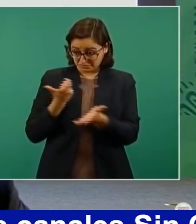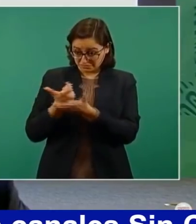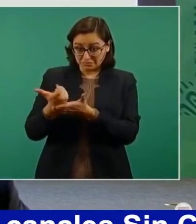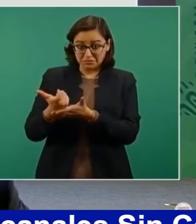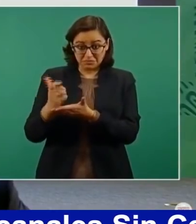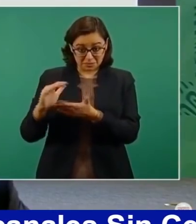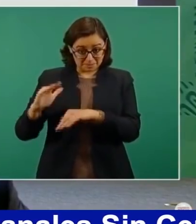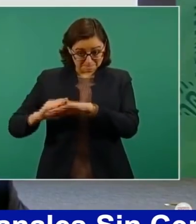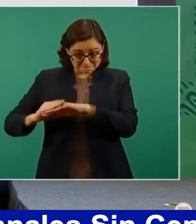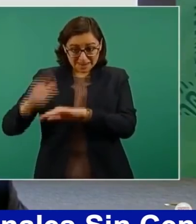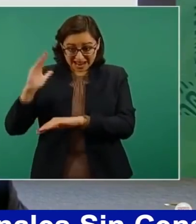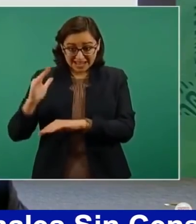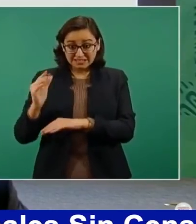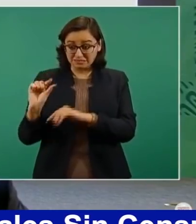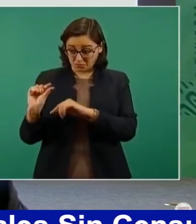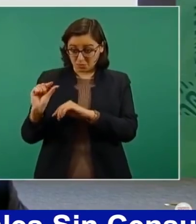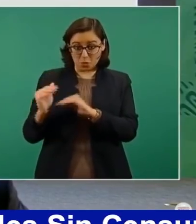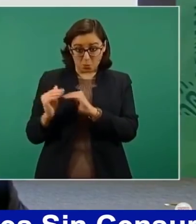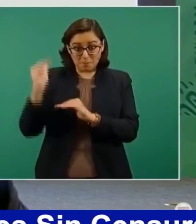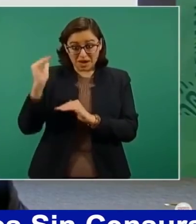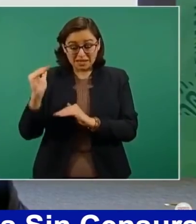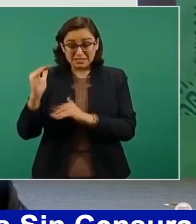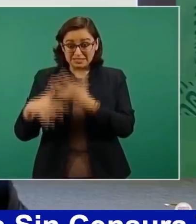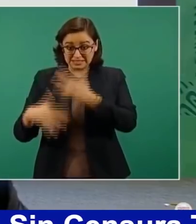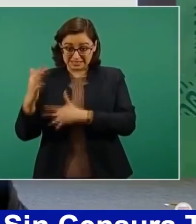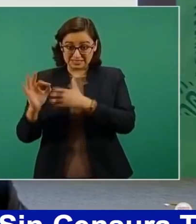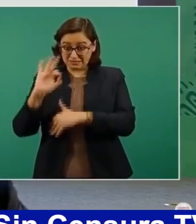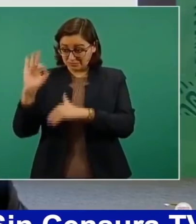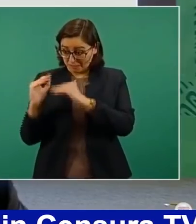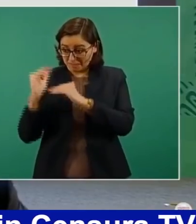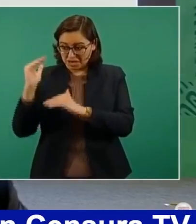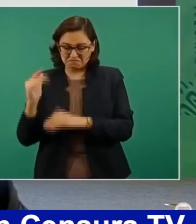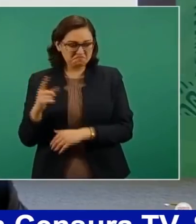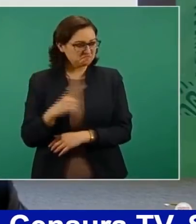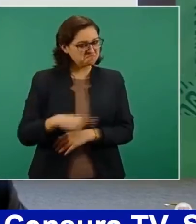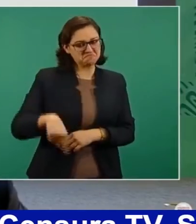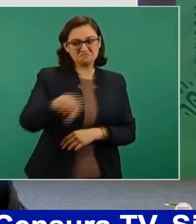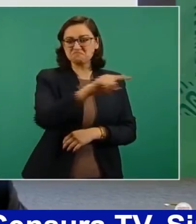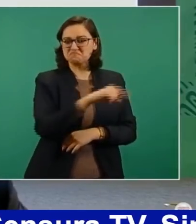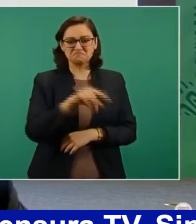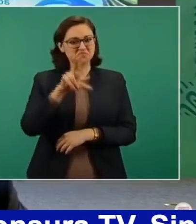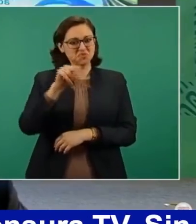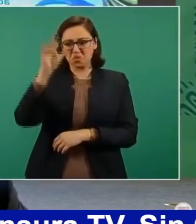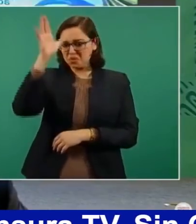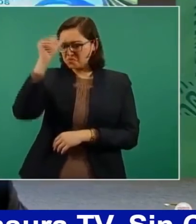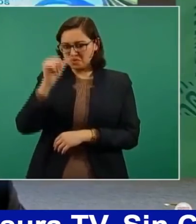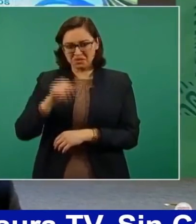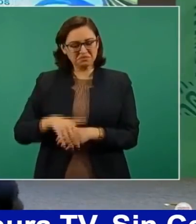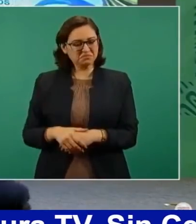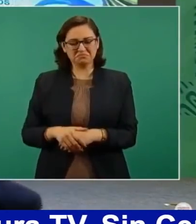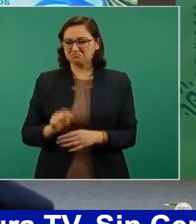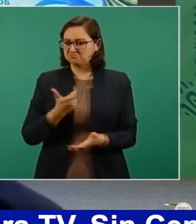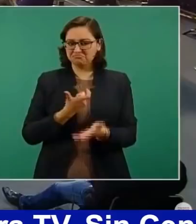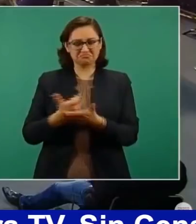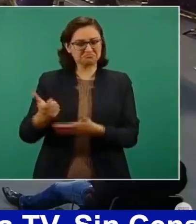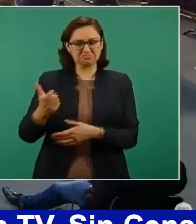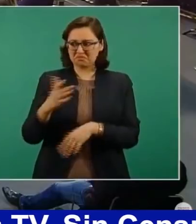en el sector empresarial porque hicieron una votación de las organizaciones del sector